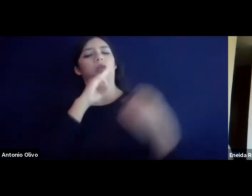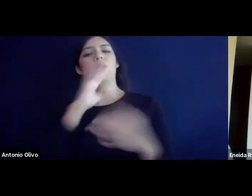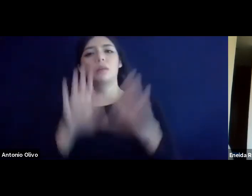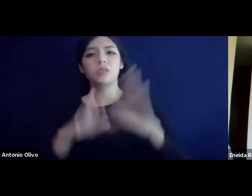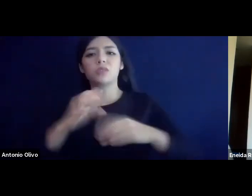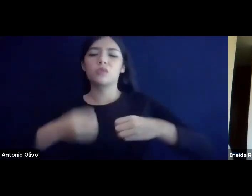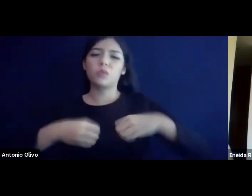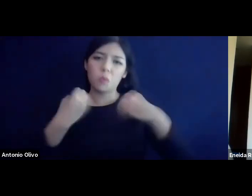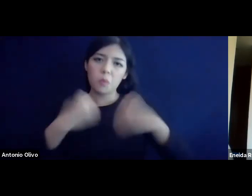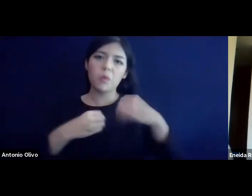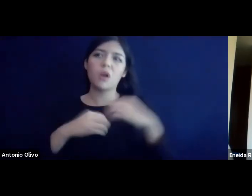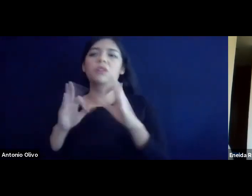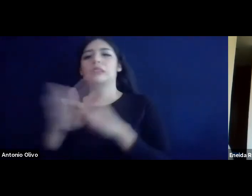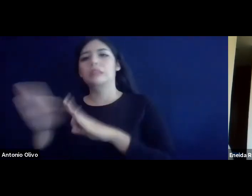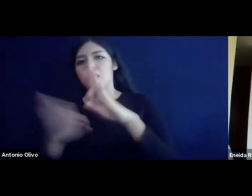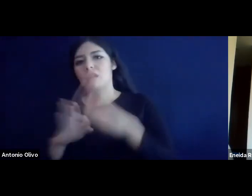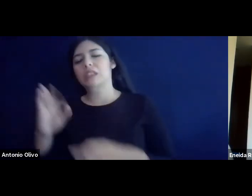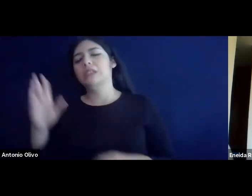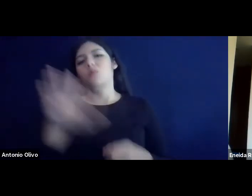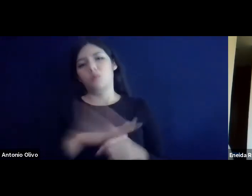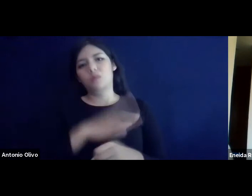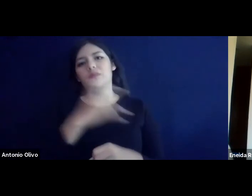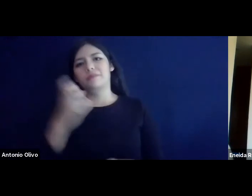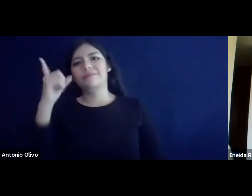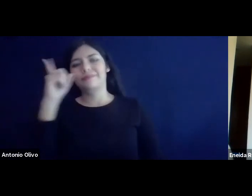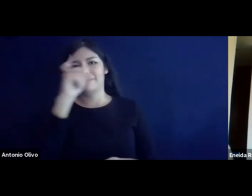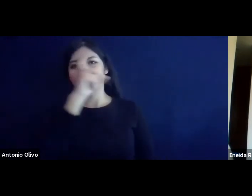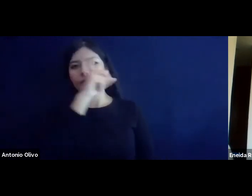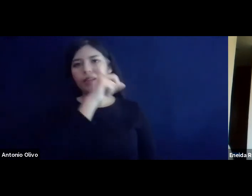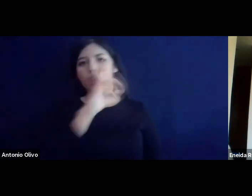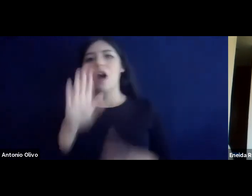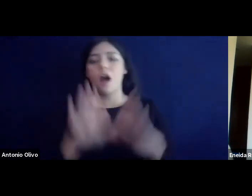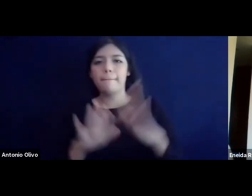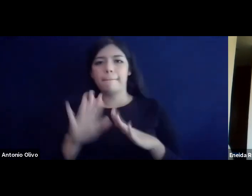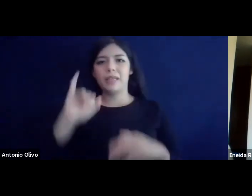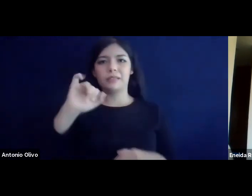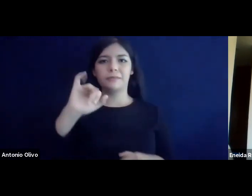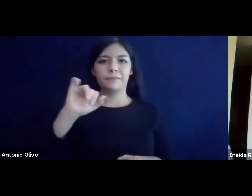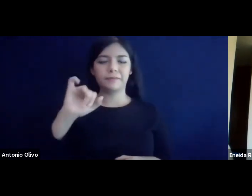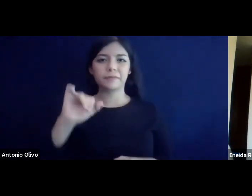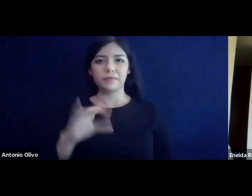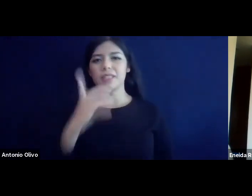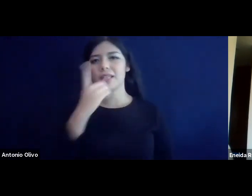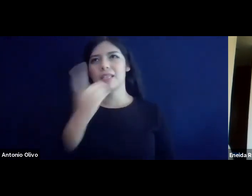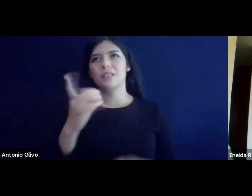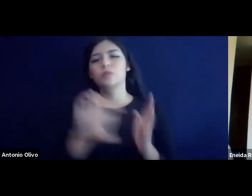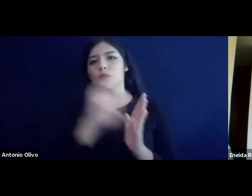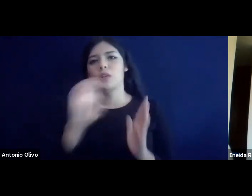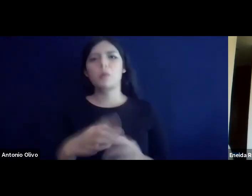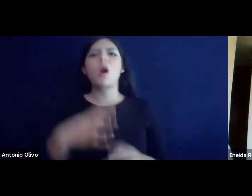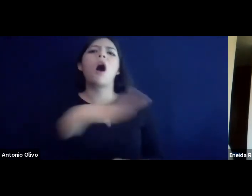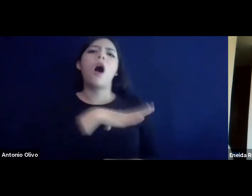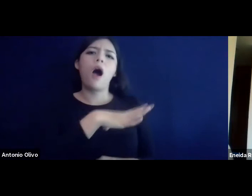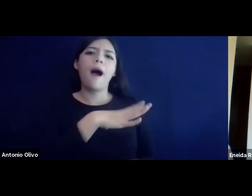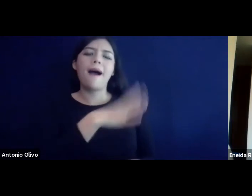que si la persona es sorda, bueno, vamos a ponerle lengua de señas. Y creen que con eso ya se solucionó